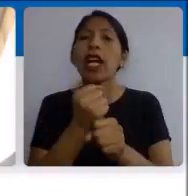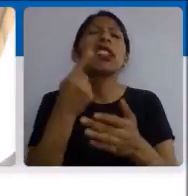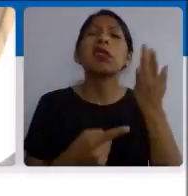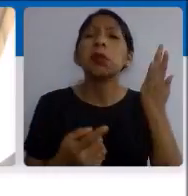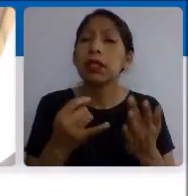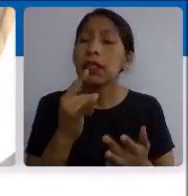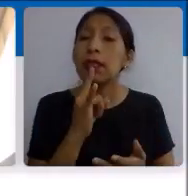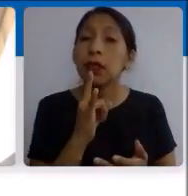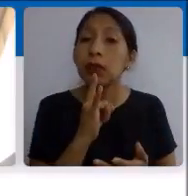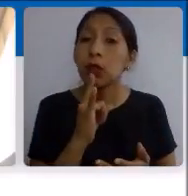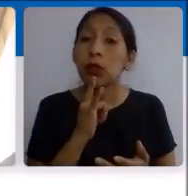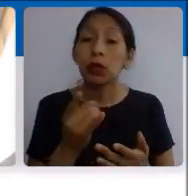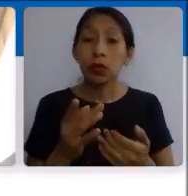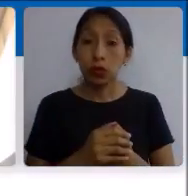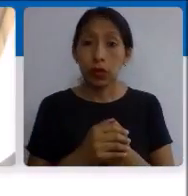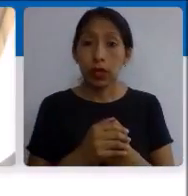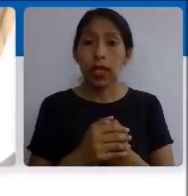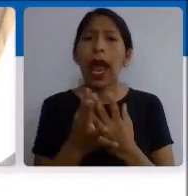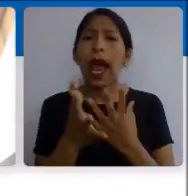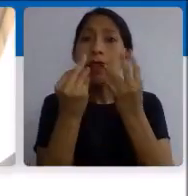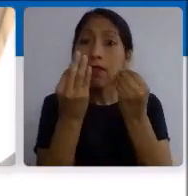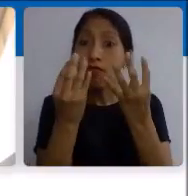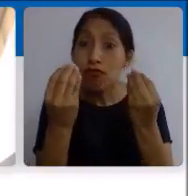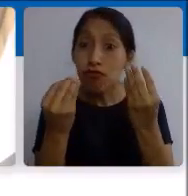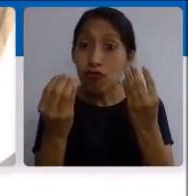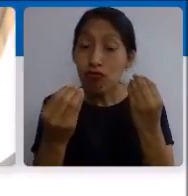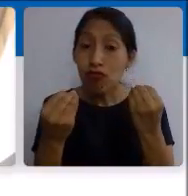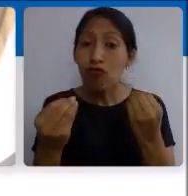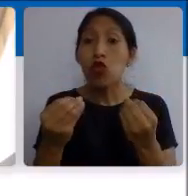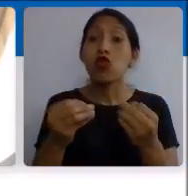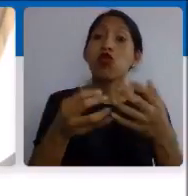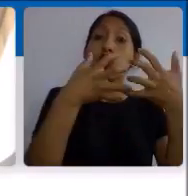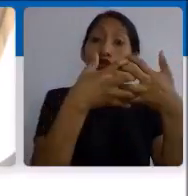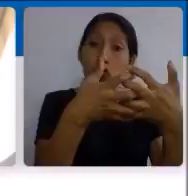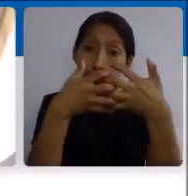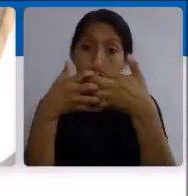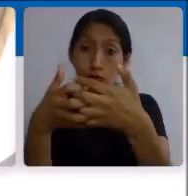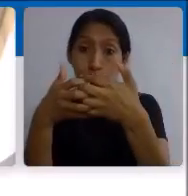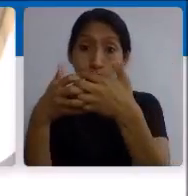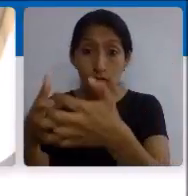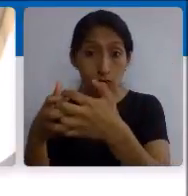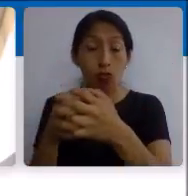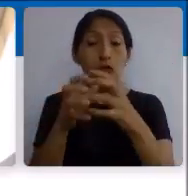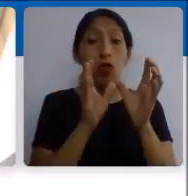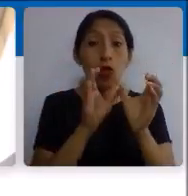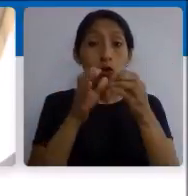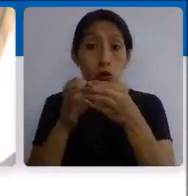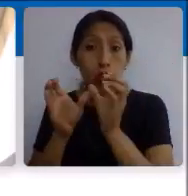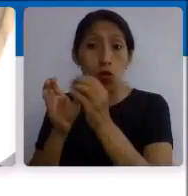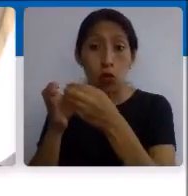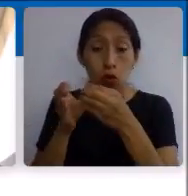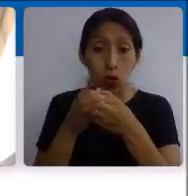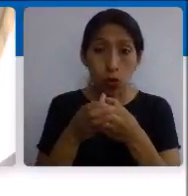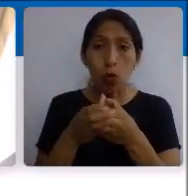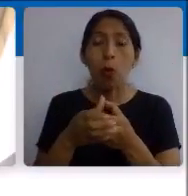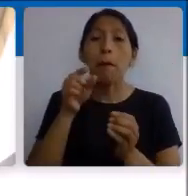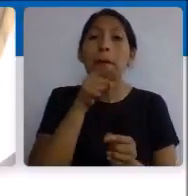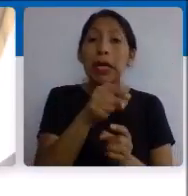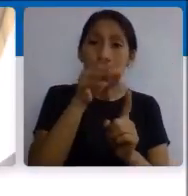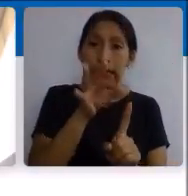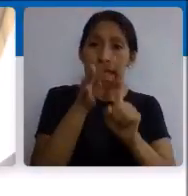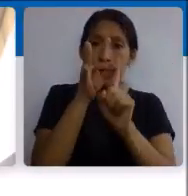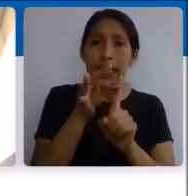Unidos hay muchas redes o muchos consorcios de alguna especialización